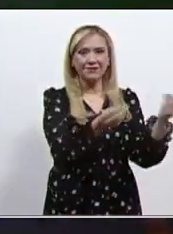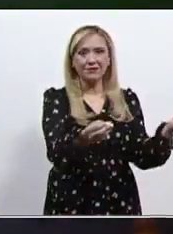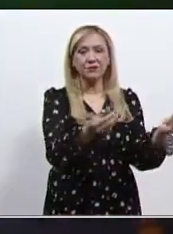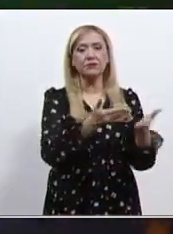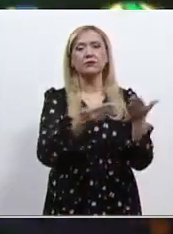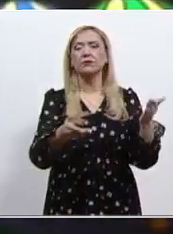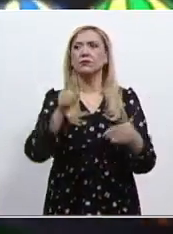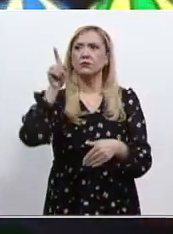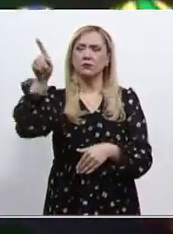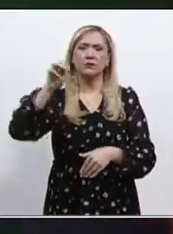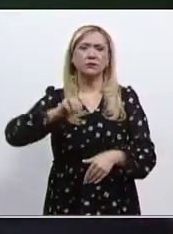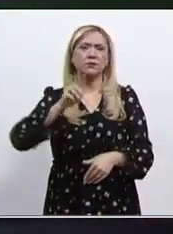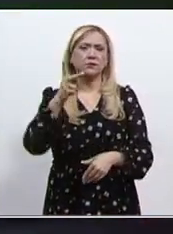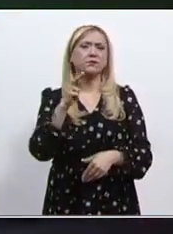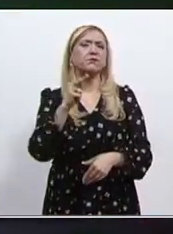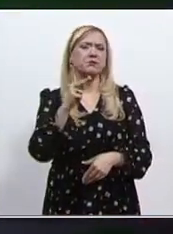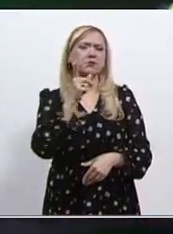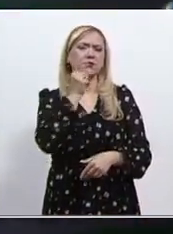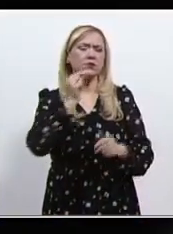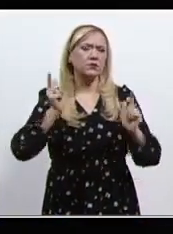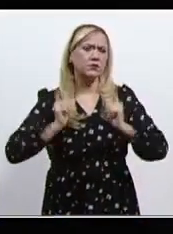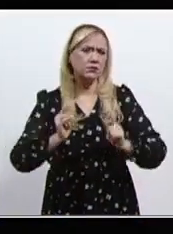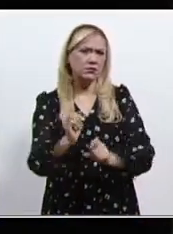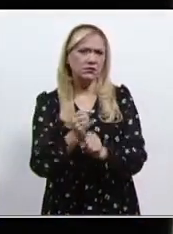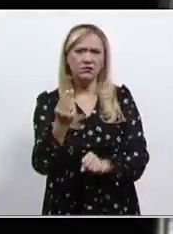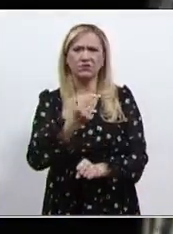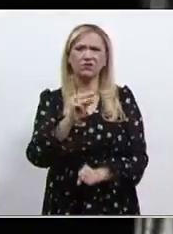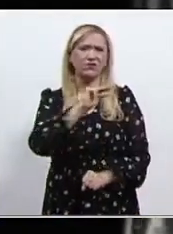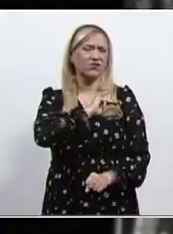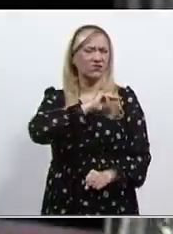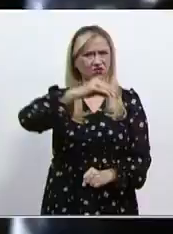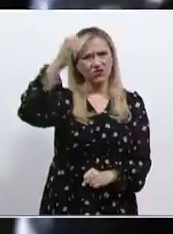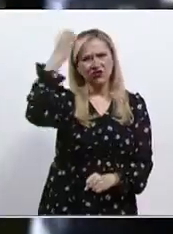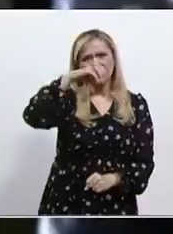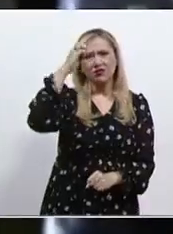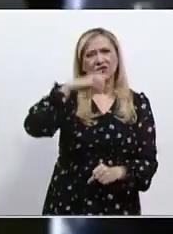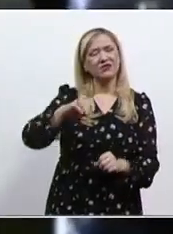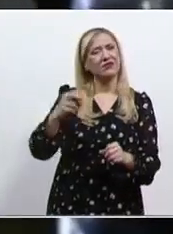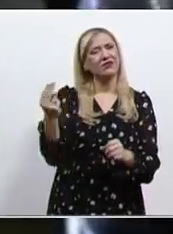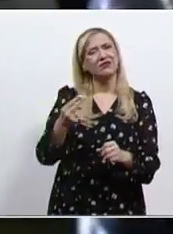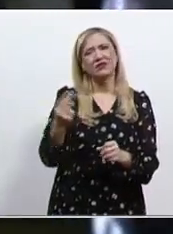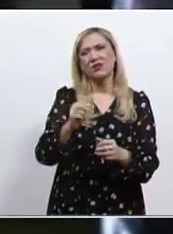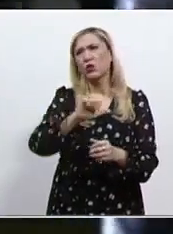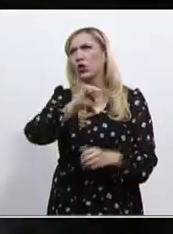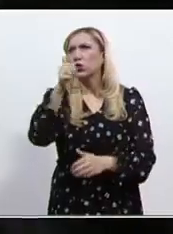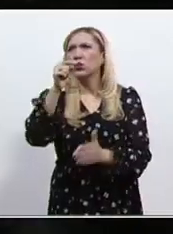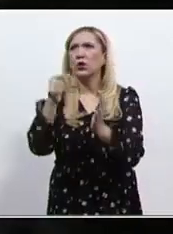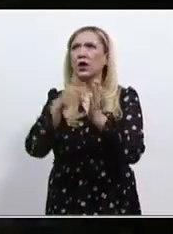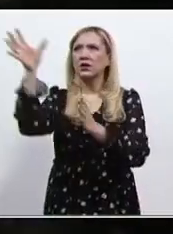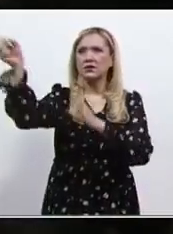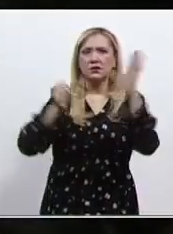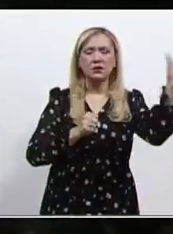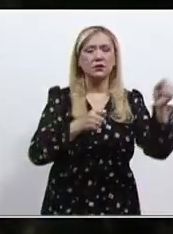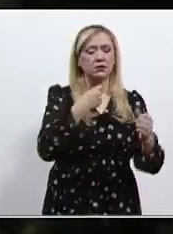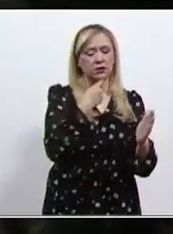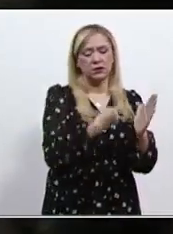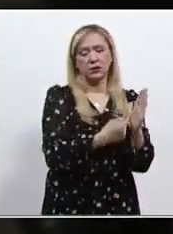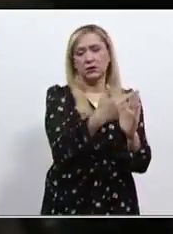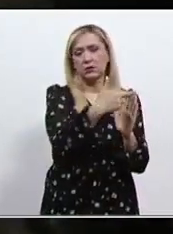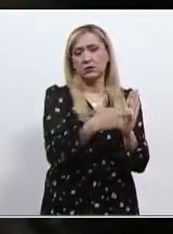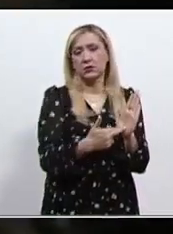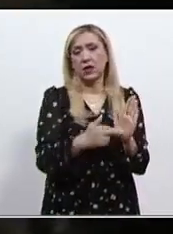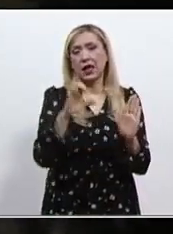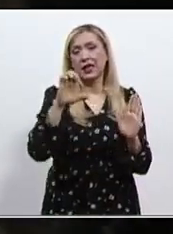presentar dictámenes elaborados por peritos independientes conforme al protocolo de Estambul para determinar si las confesiones e